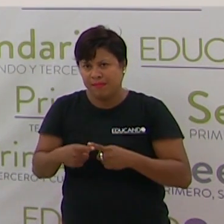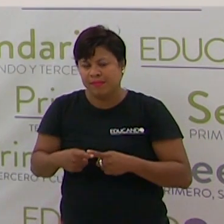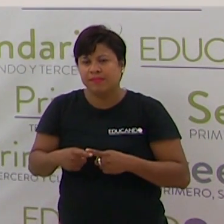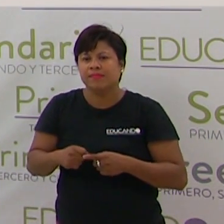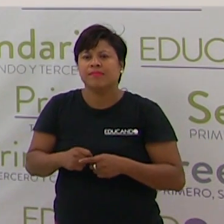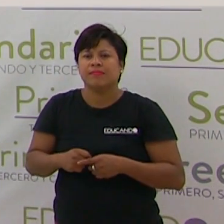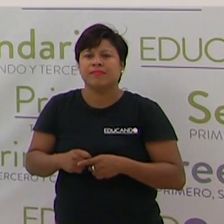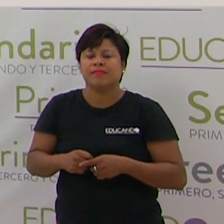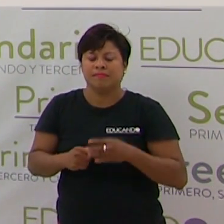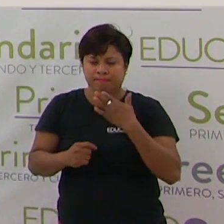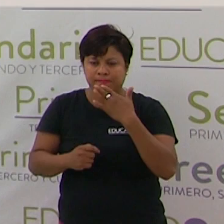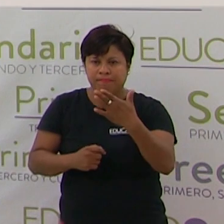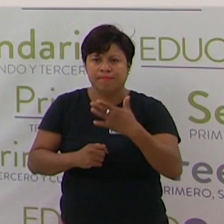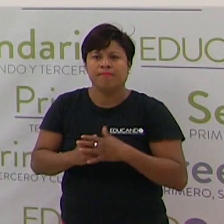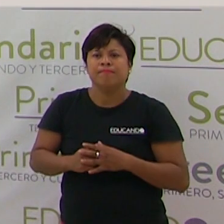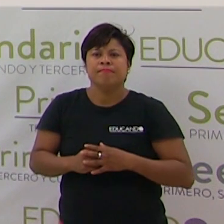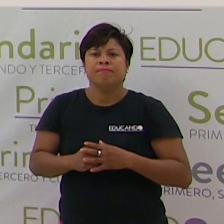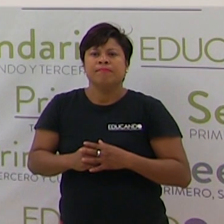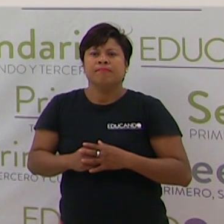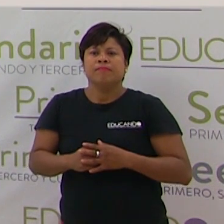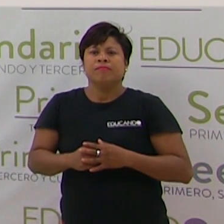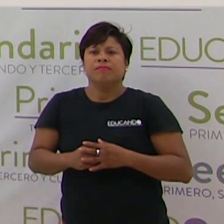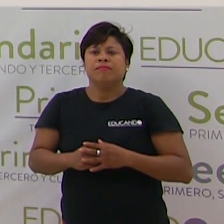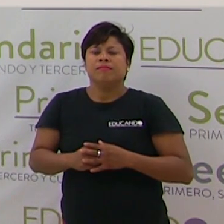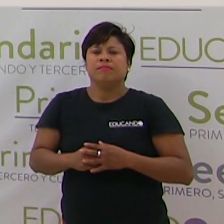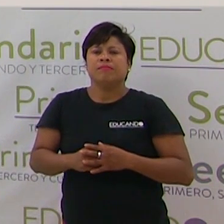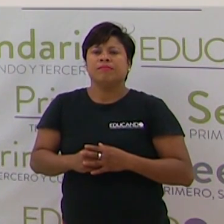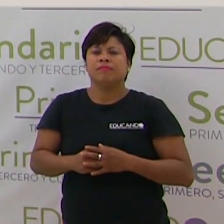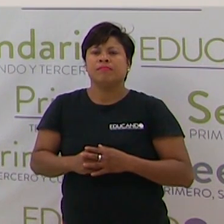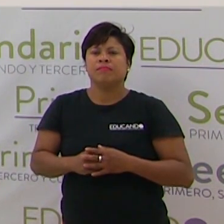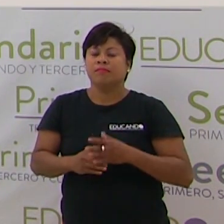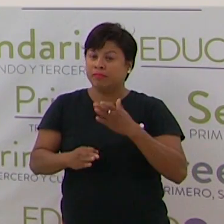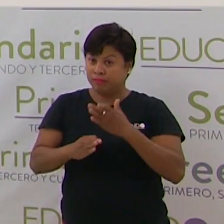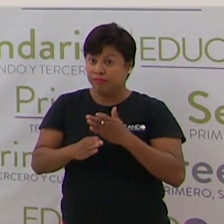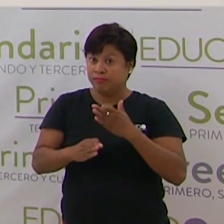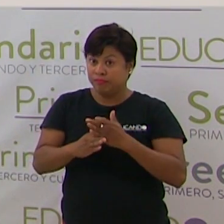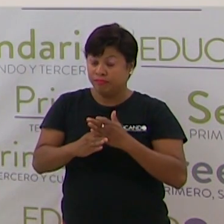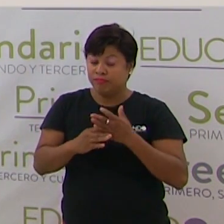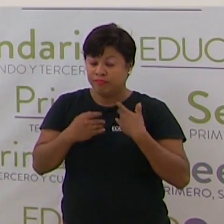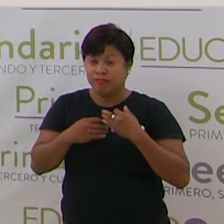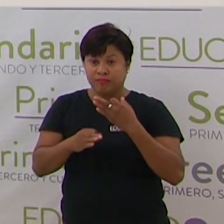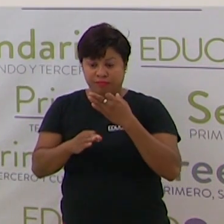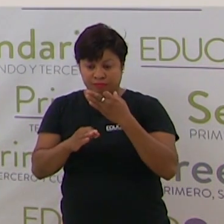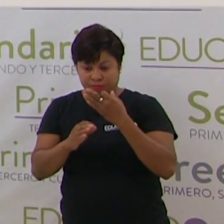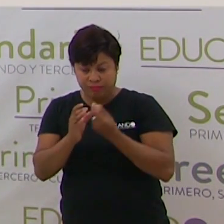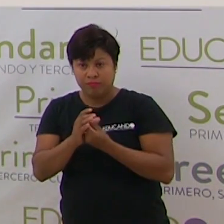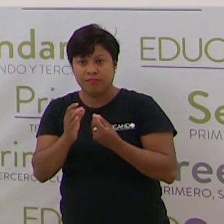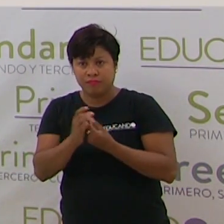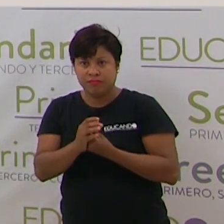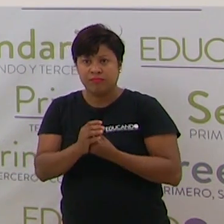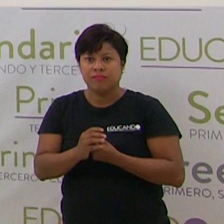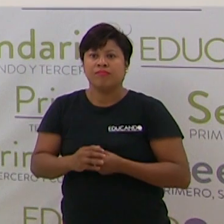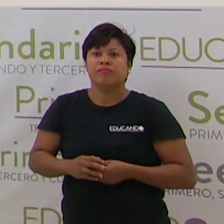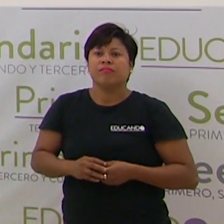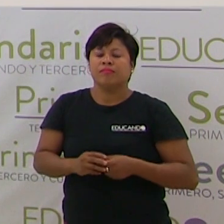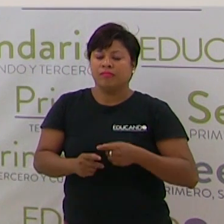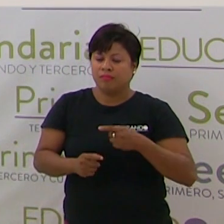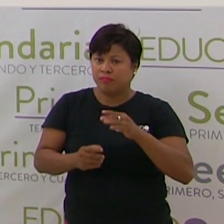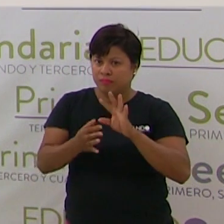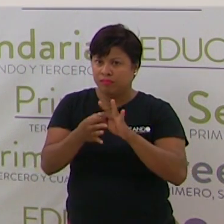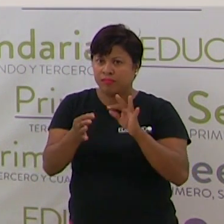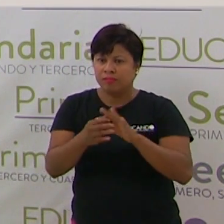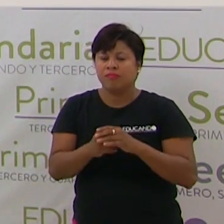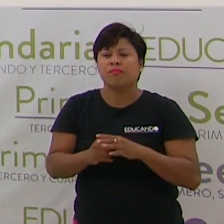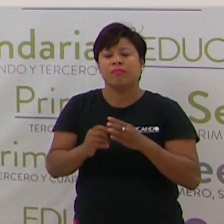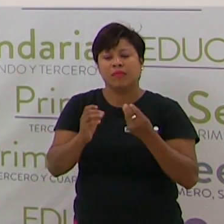¿sí? Muy bien. Pues creo que con lo que vimos hoy, más lo que tú has trabajado en tu salón